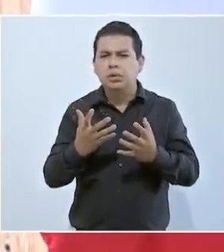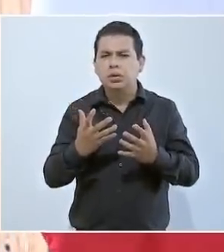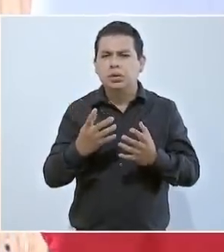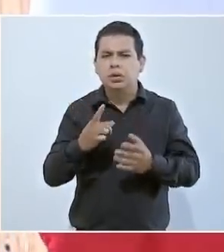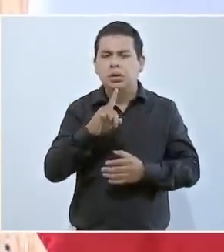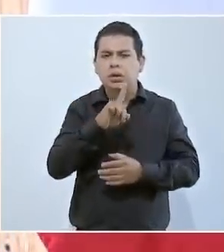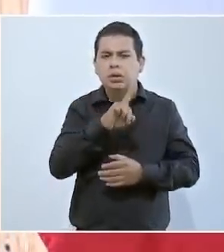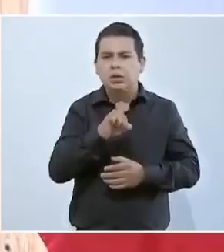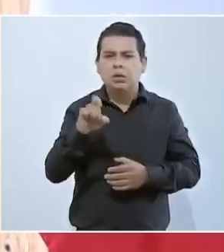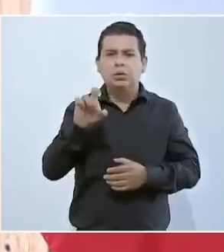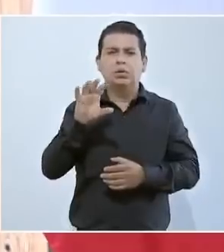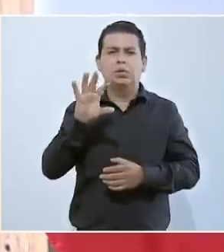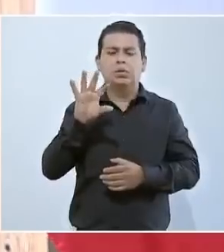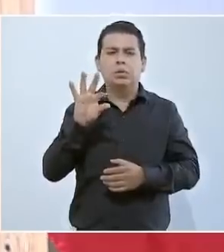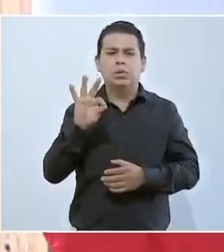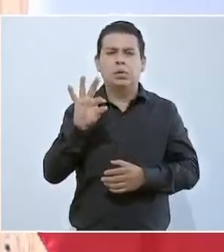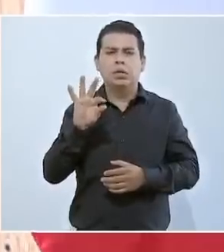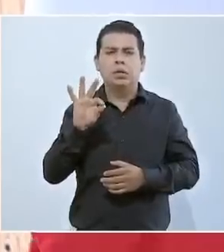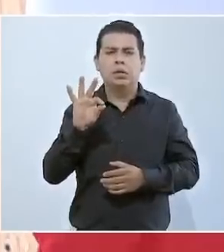140,